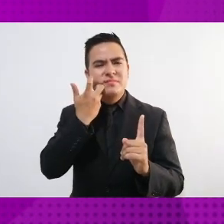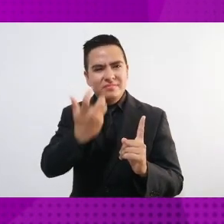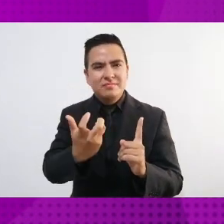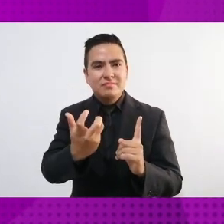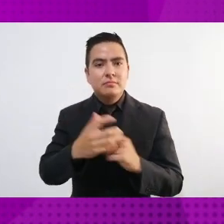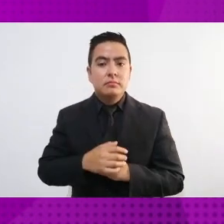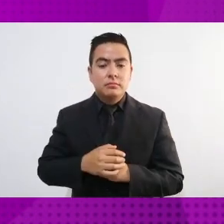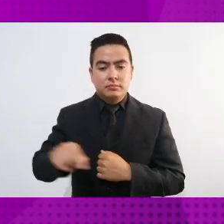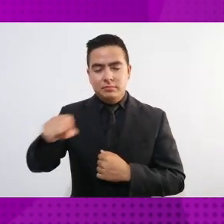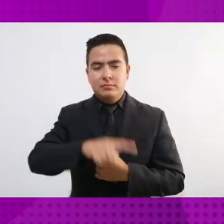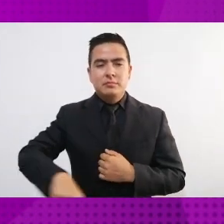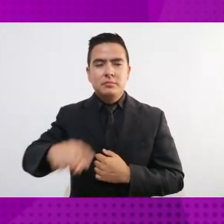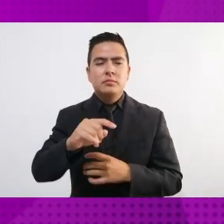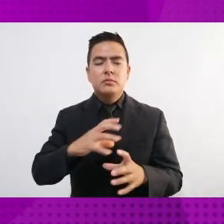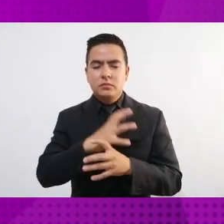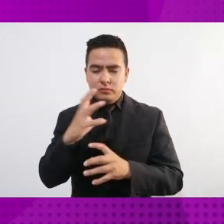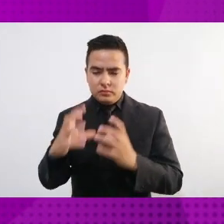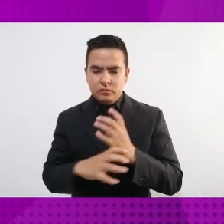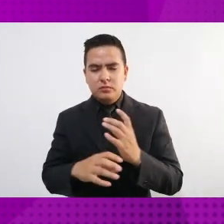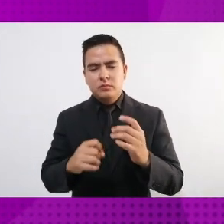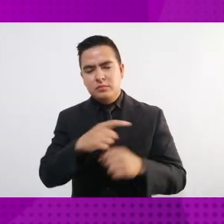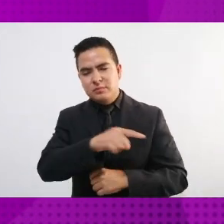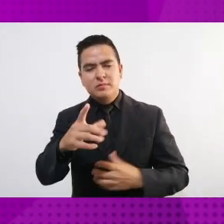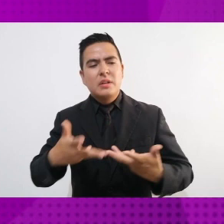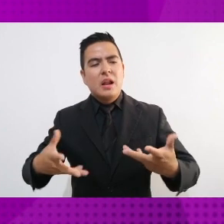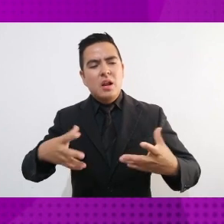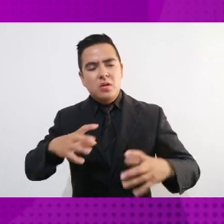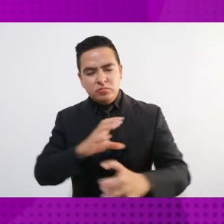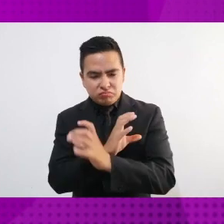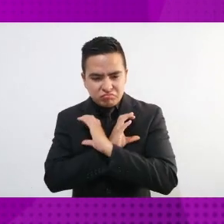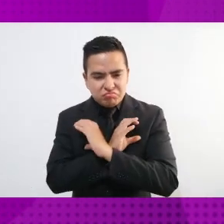de las leyes es regir las conductas de la